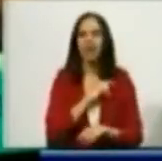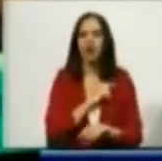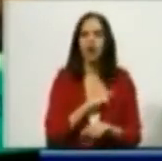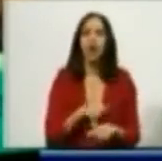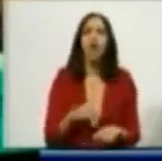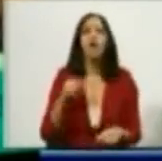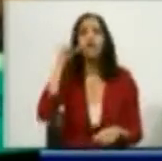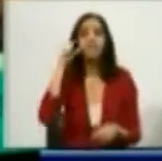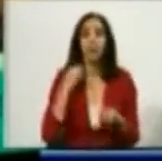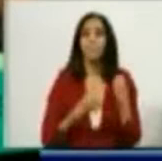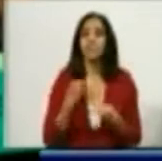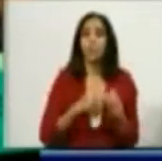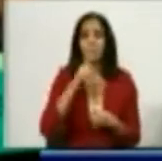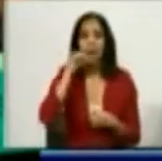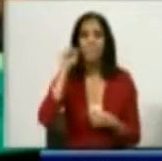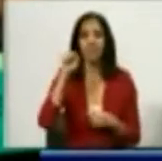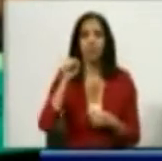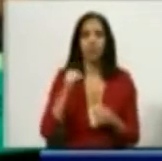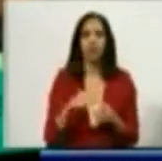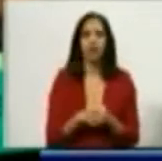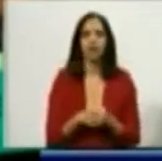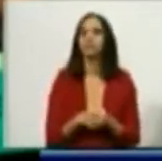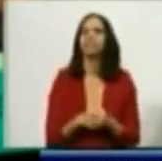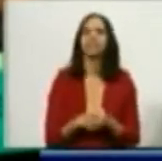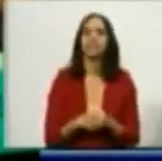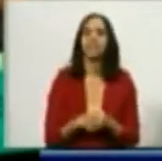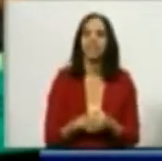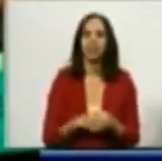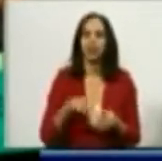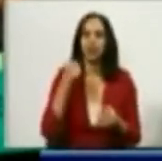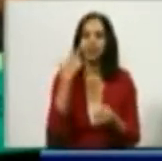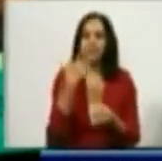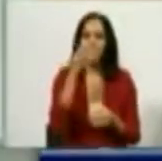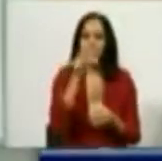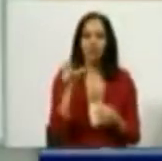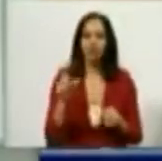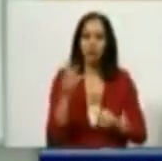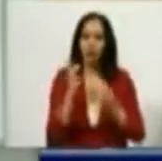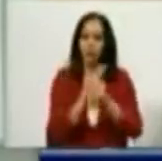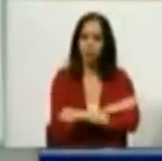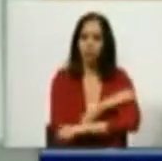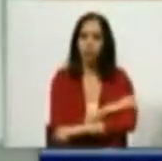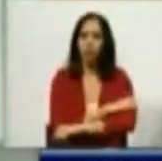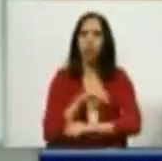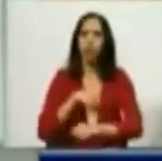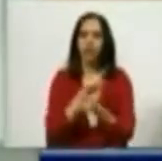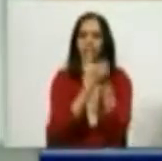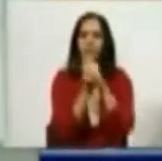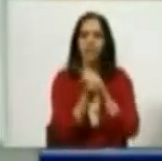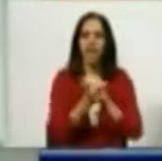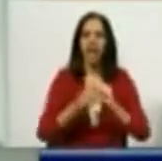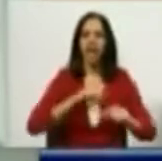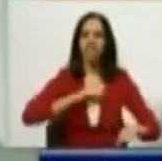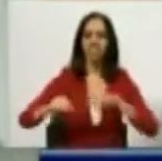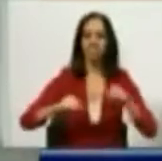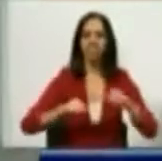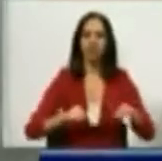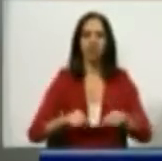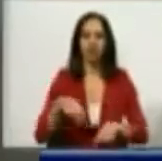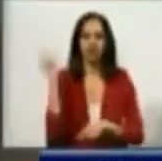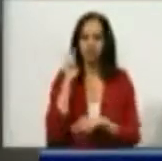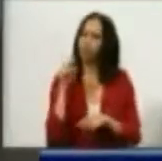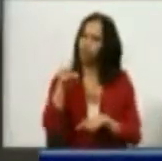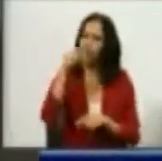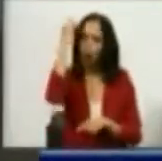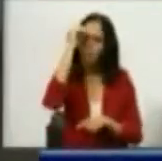a maduro sucre superlano y guaidó tres figuras de la oposición que podrían reemplazar al dictador venezolano qué opinas